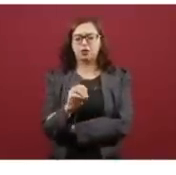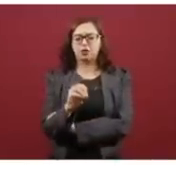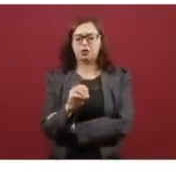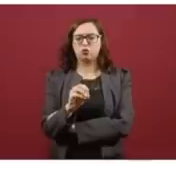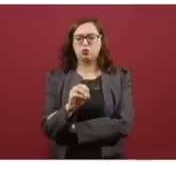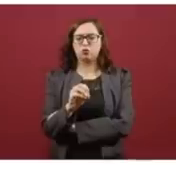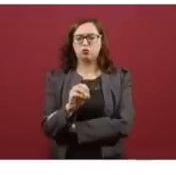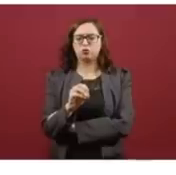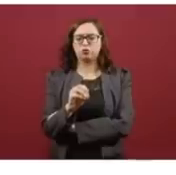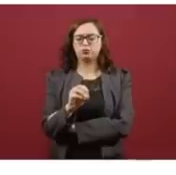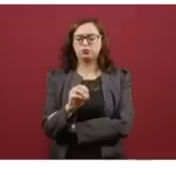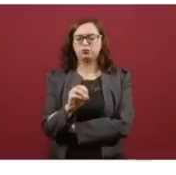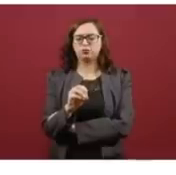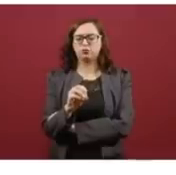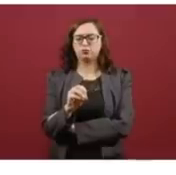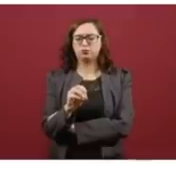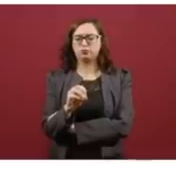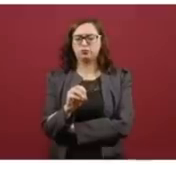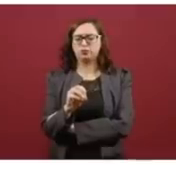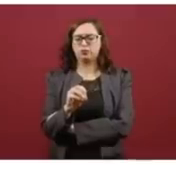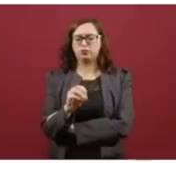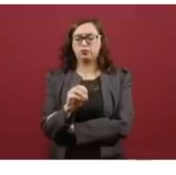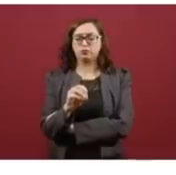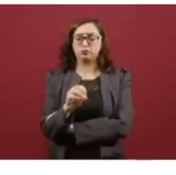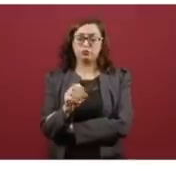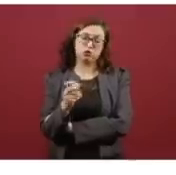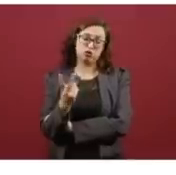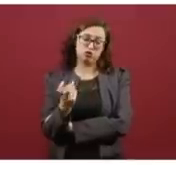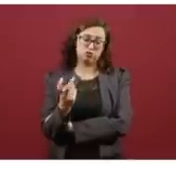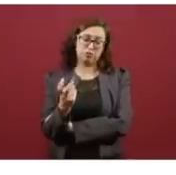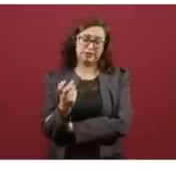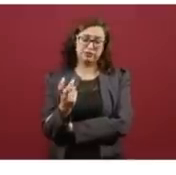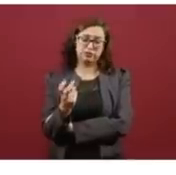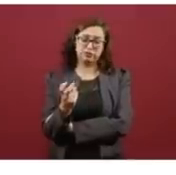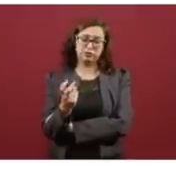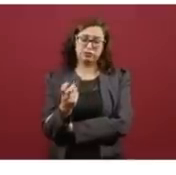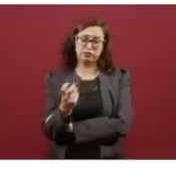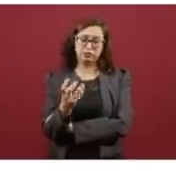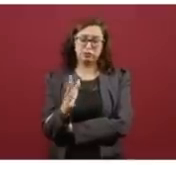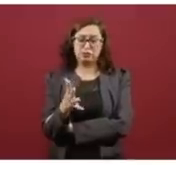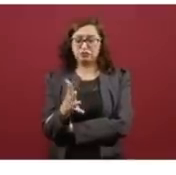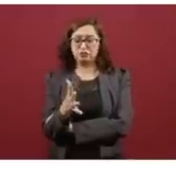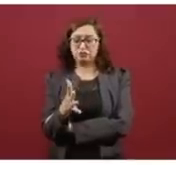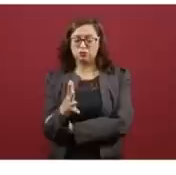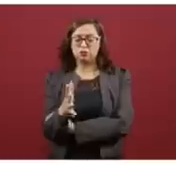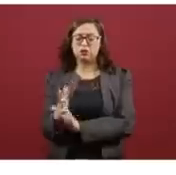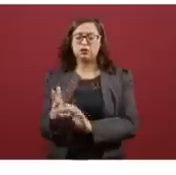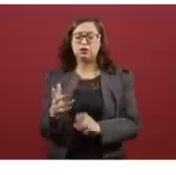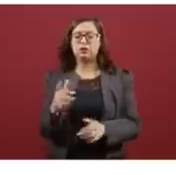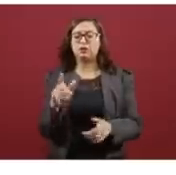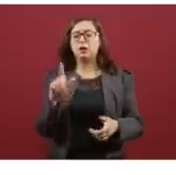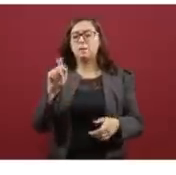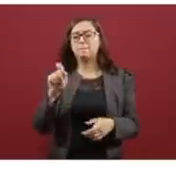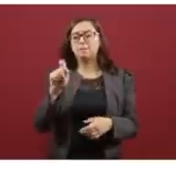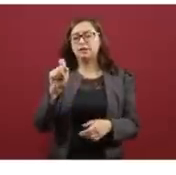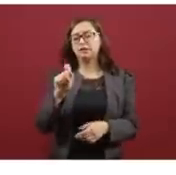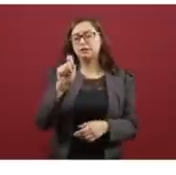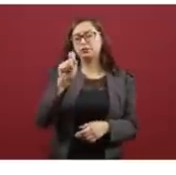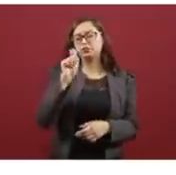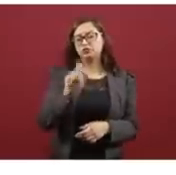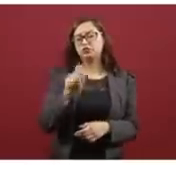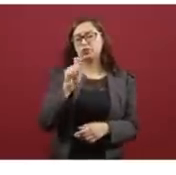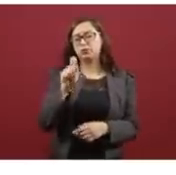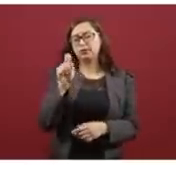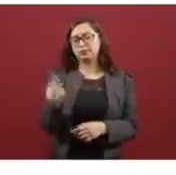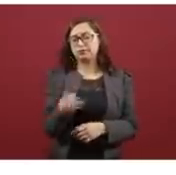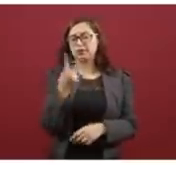centavos quizá el reto para poder leerlo con precio promedio al público de 20 pesos con 22 centavos